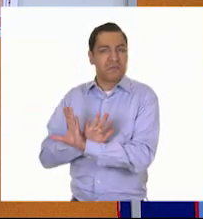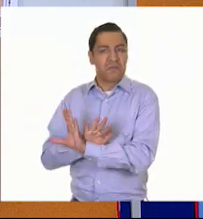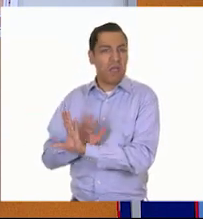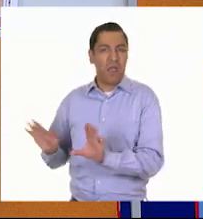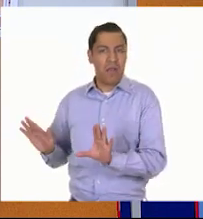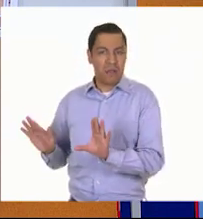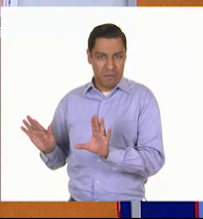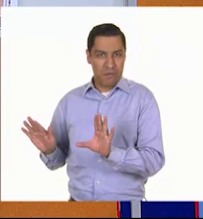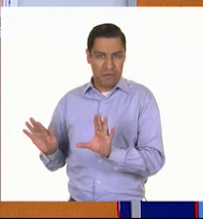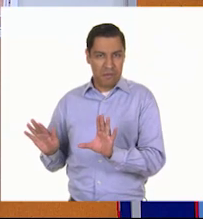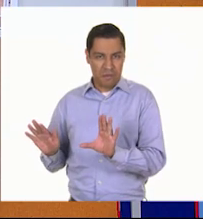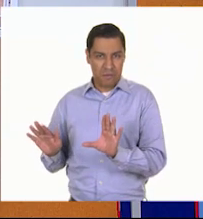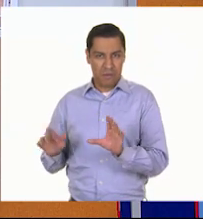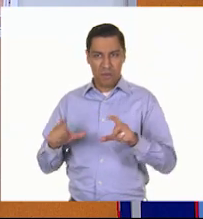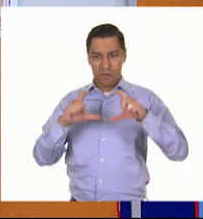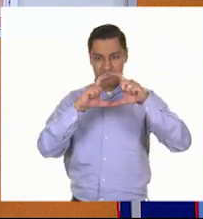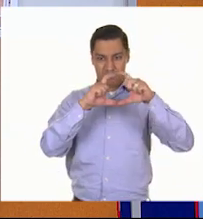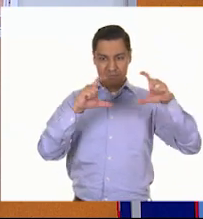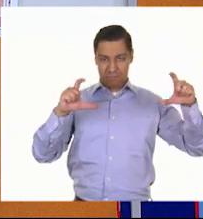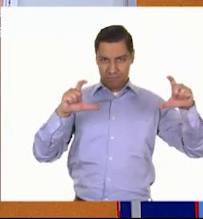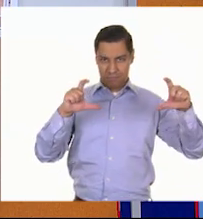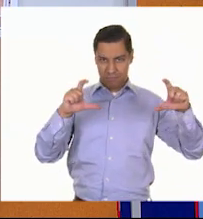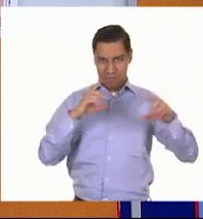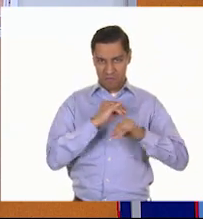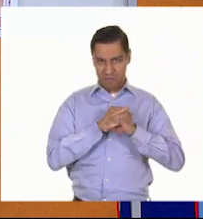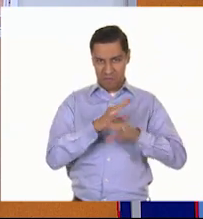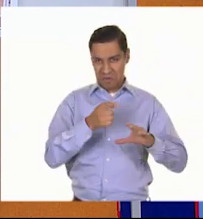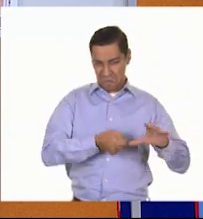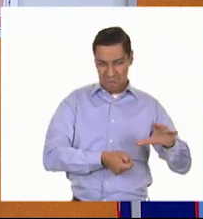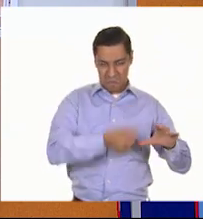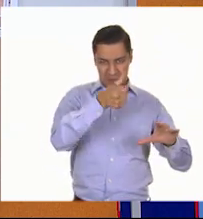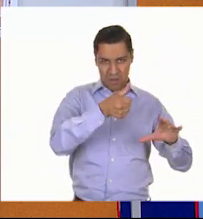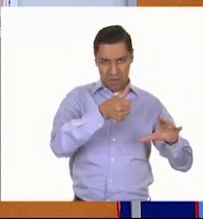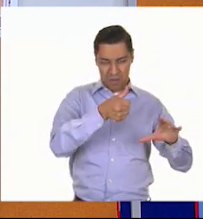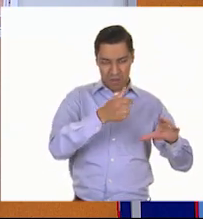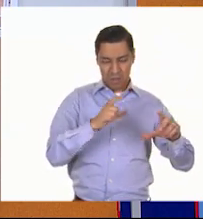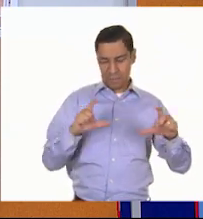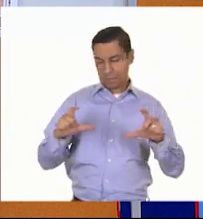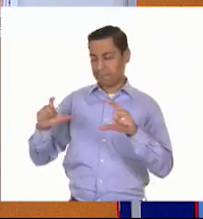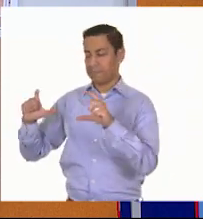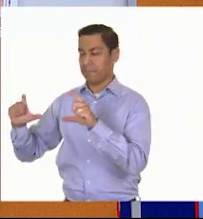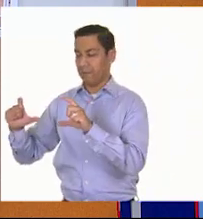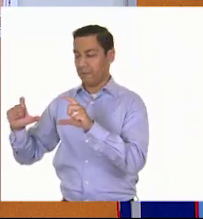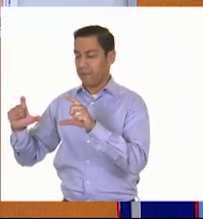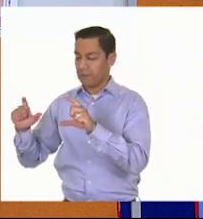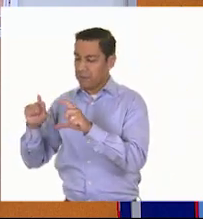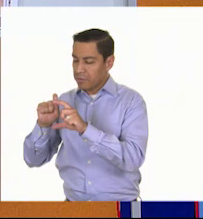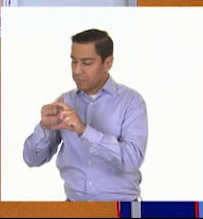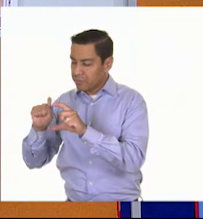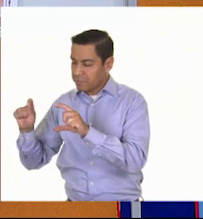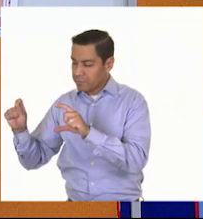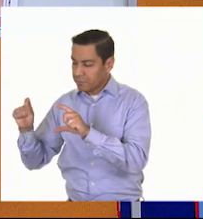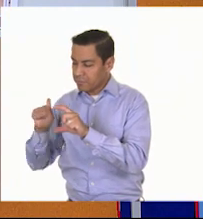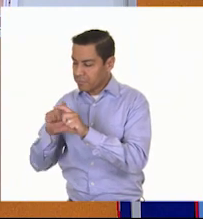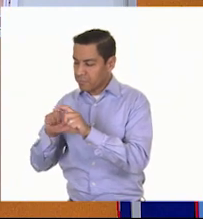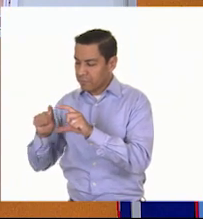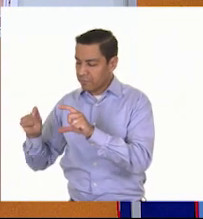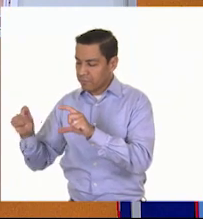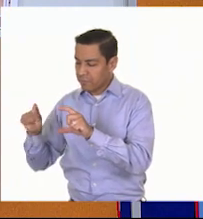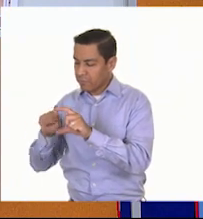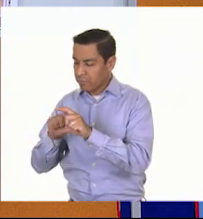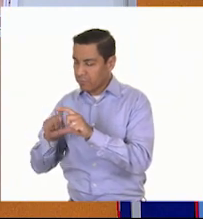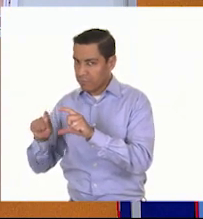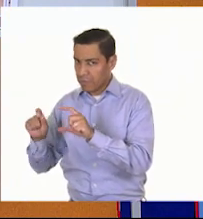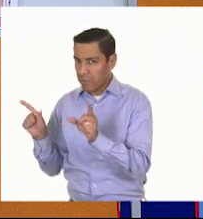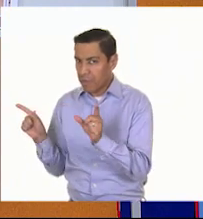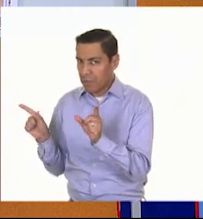recordar paso por paso la secuencia para realizar correctamente un resumen. Si tú recuerdas, al inicio, con la ayuda de Tina,